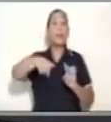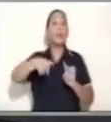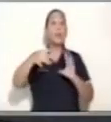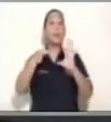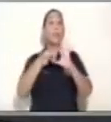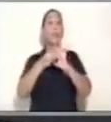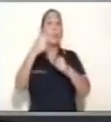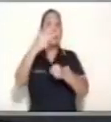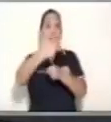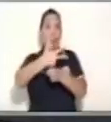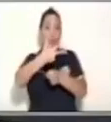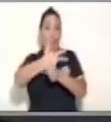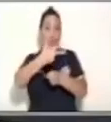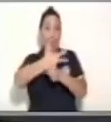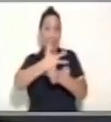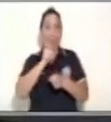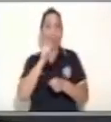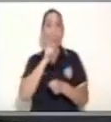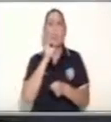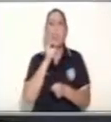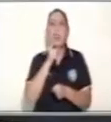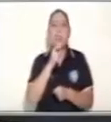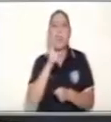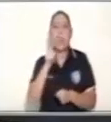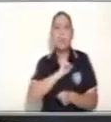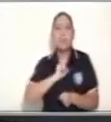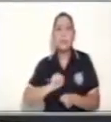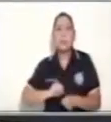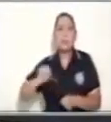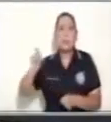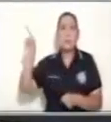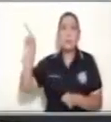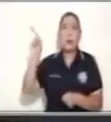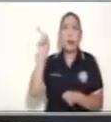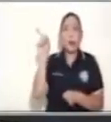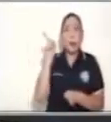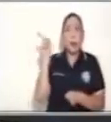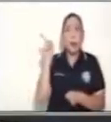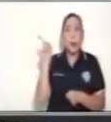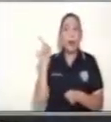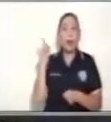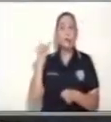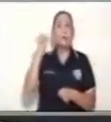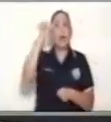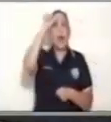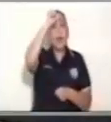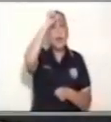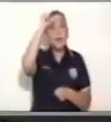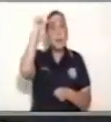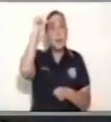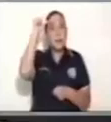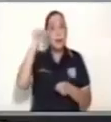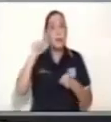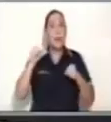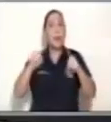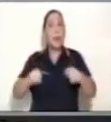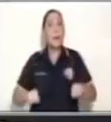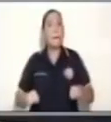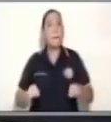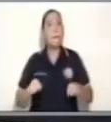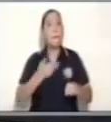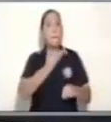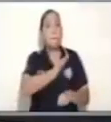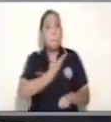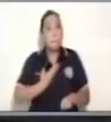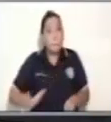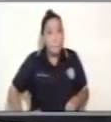Apareció el primero y tomó una de las decisiones más importantes, el confinamiento y